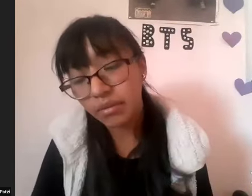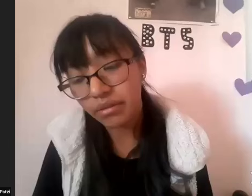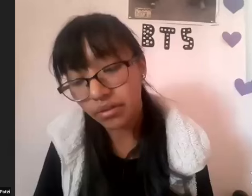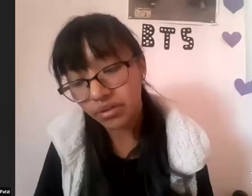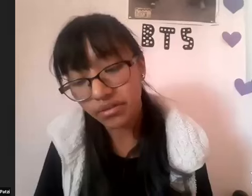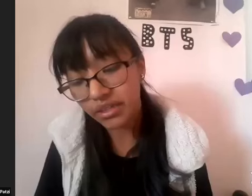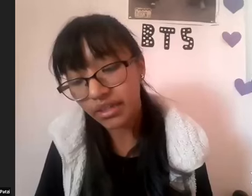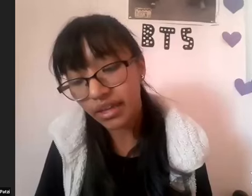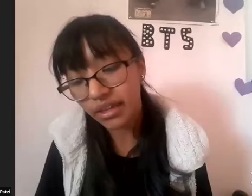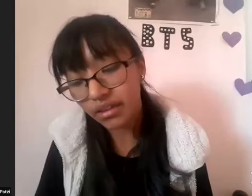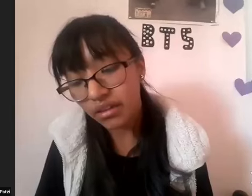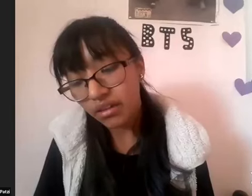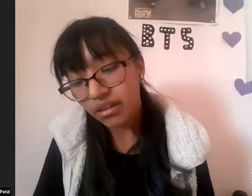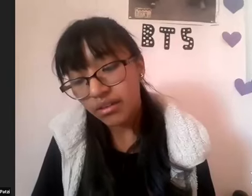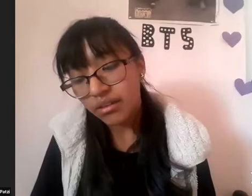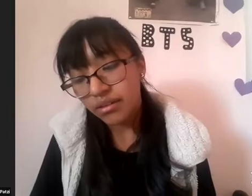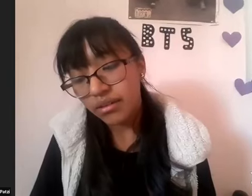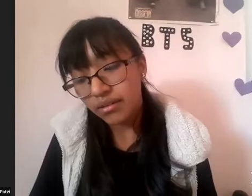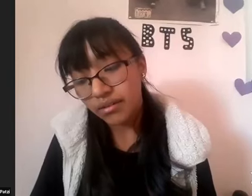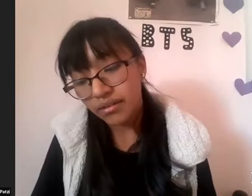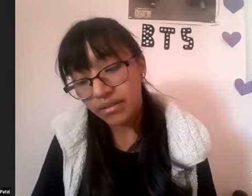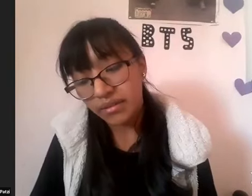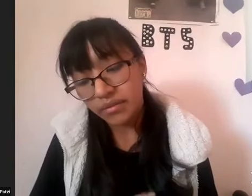para esta visibilidad